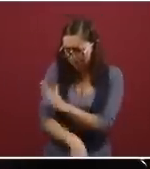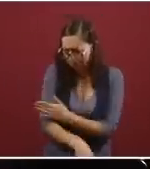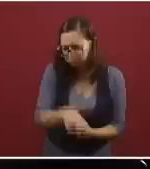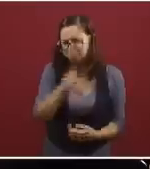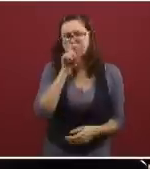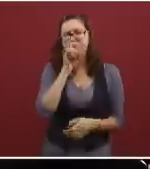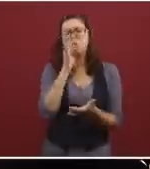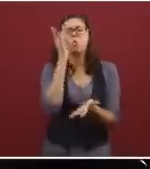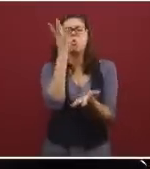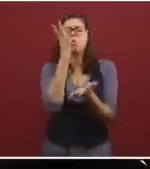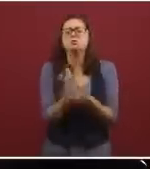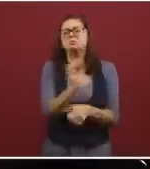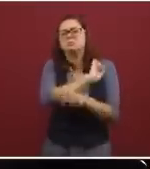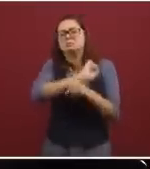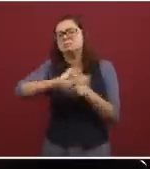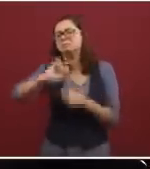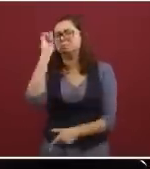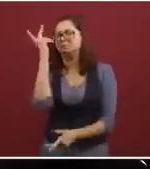día.